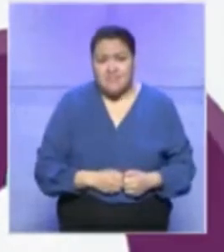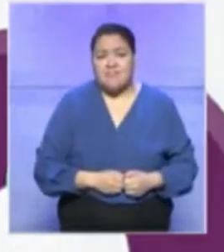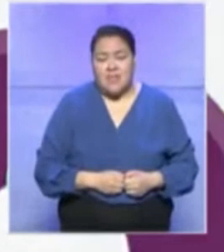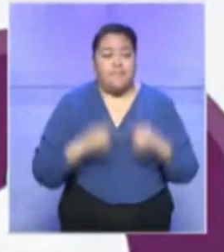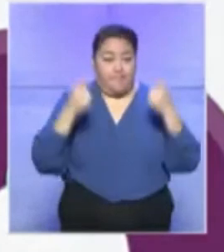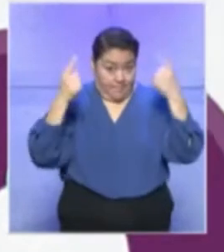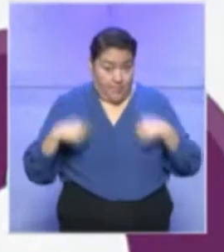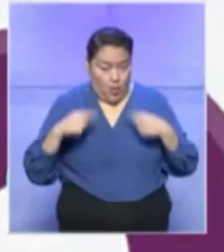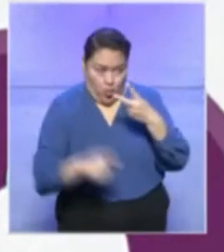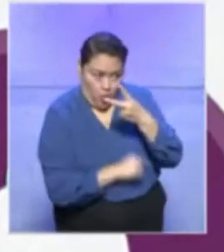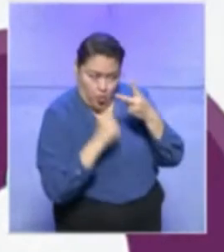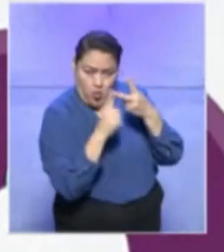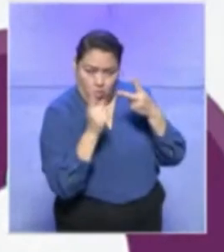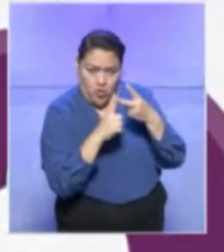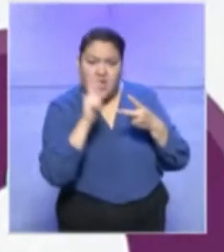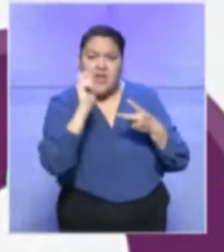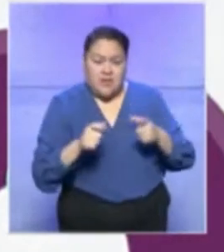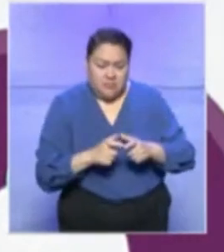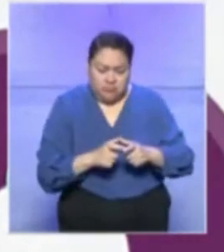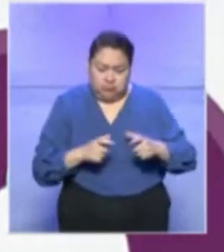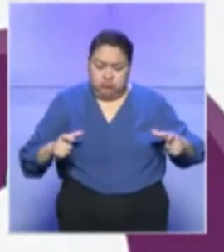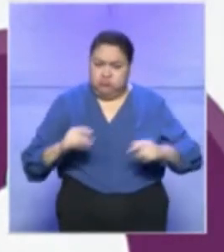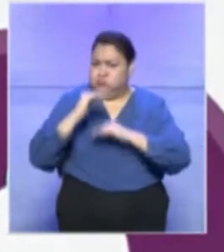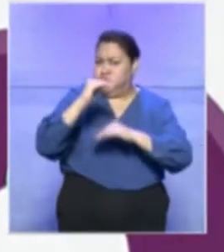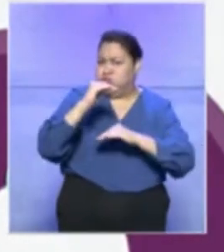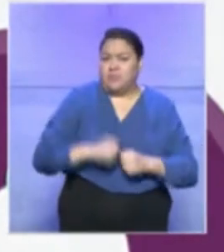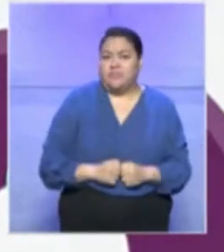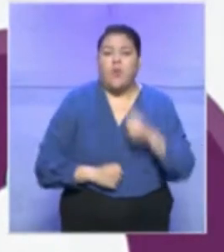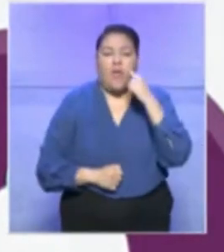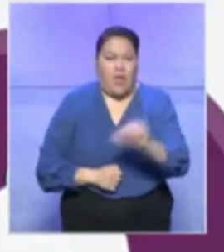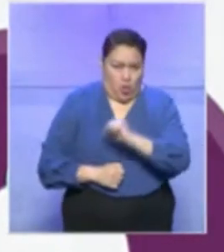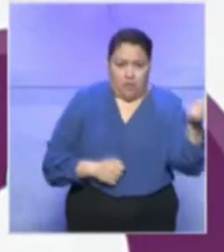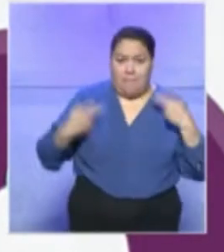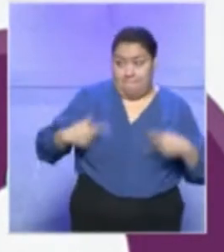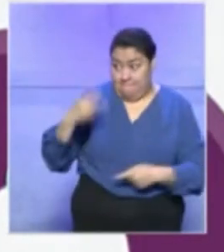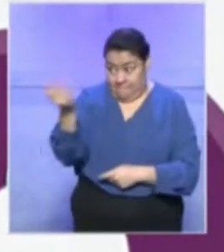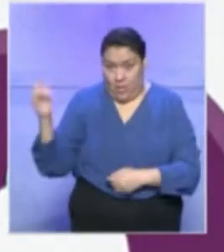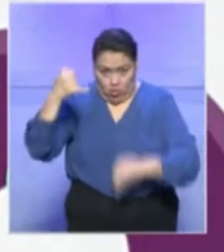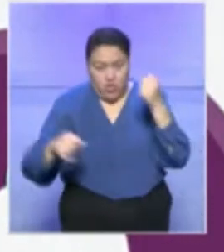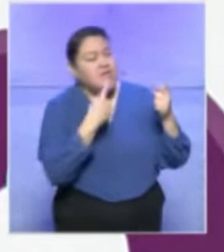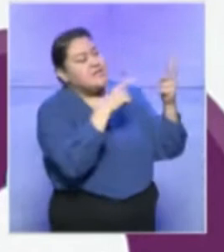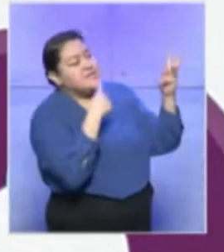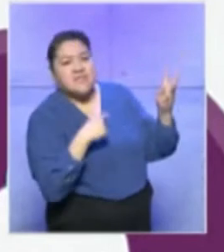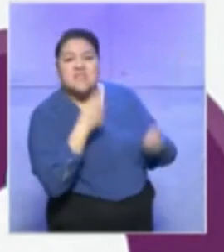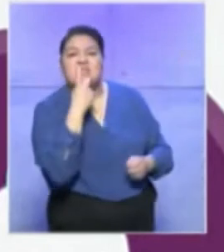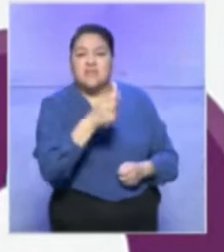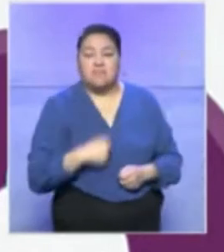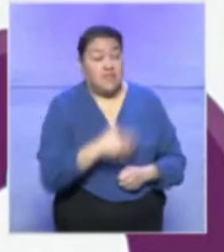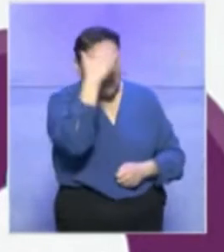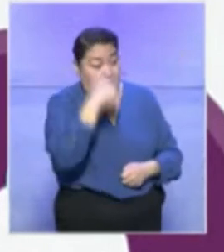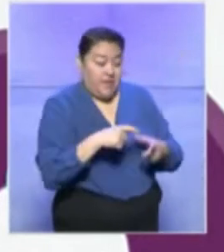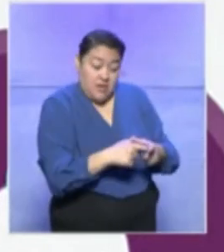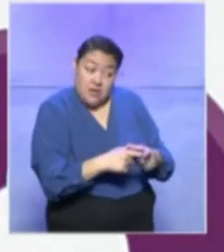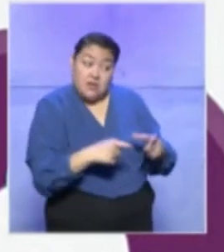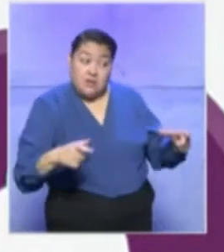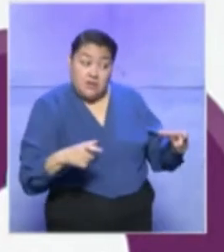segundo tema, que es el límite a la sobrerepresentación. Otro de los argumentos de los recurrentes sostiene que el límite a la